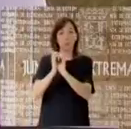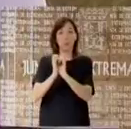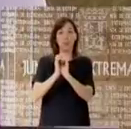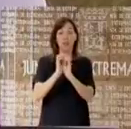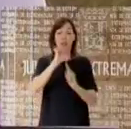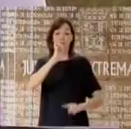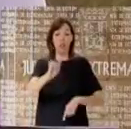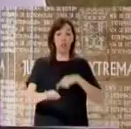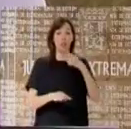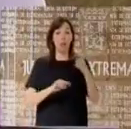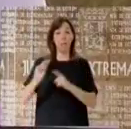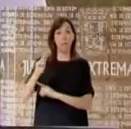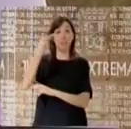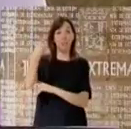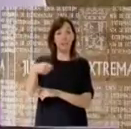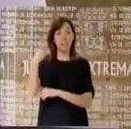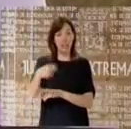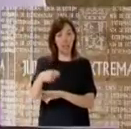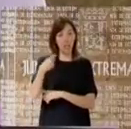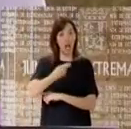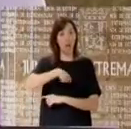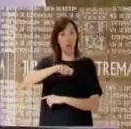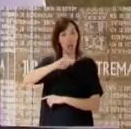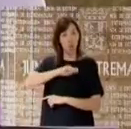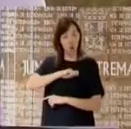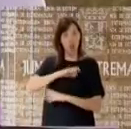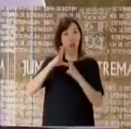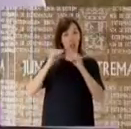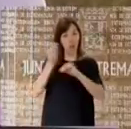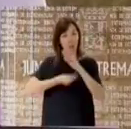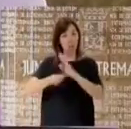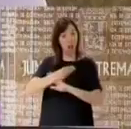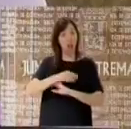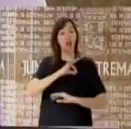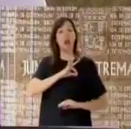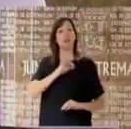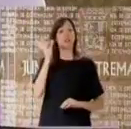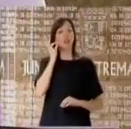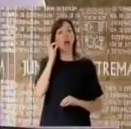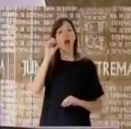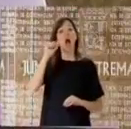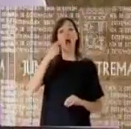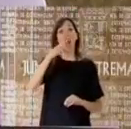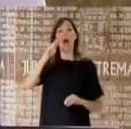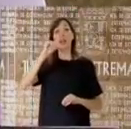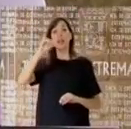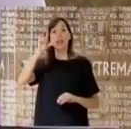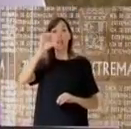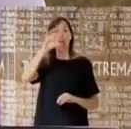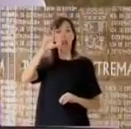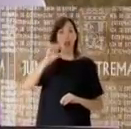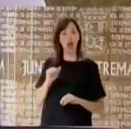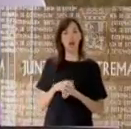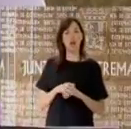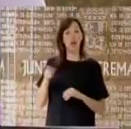la Comisión de Agricultura, que es la española, la andaluza Clara Aguilera, del Partido Socialista Europeo, ya ha quedado muy claro